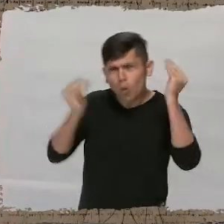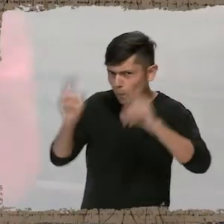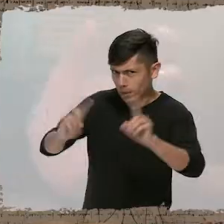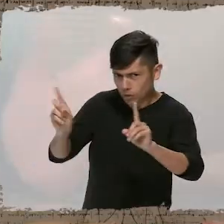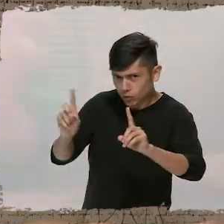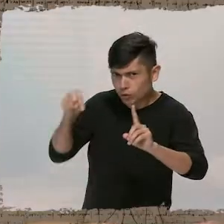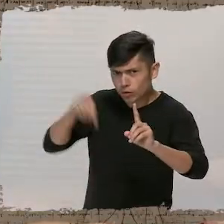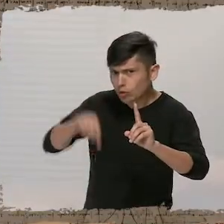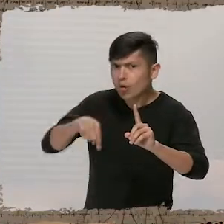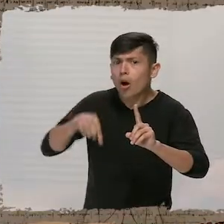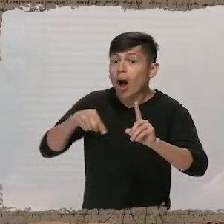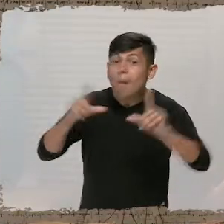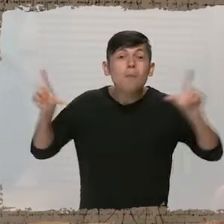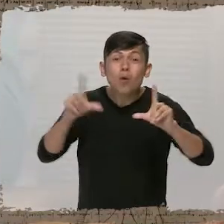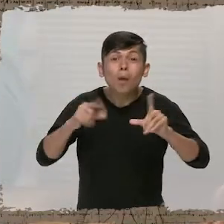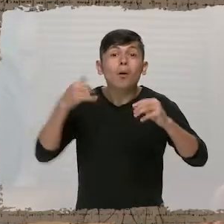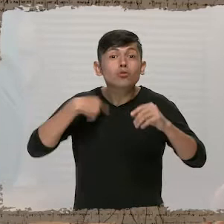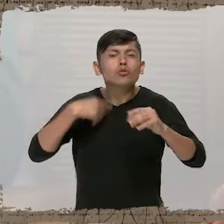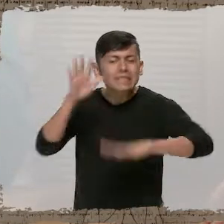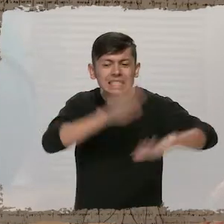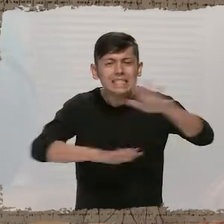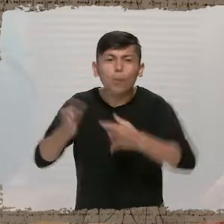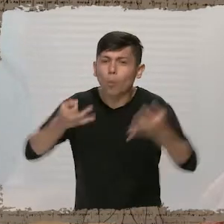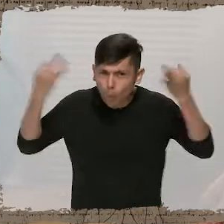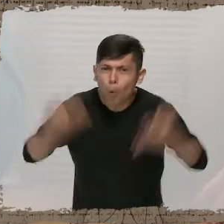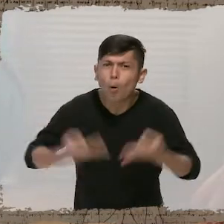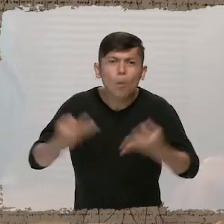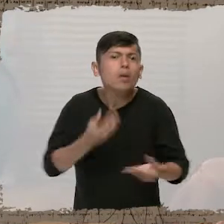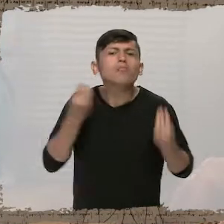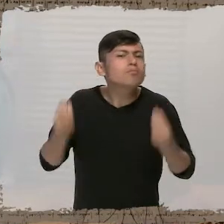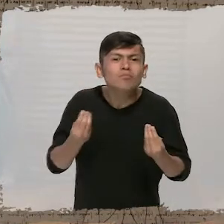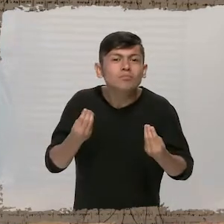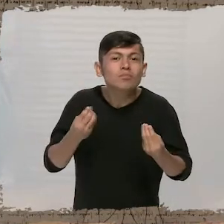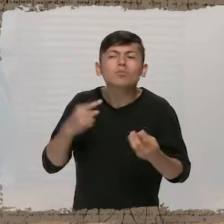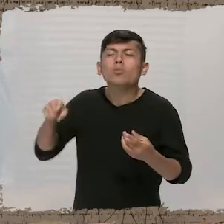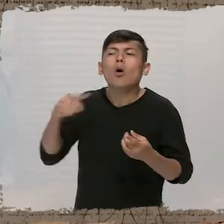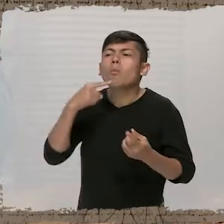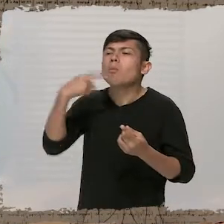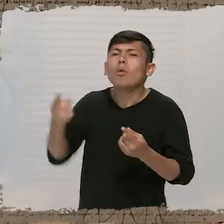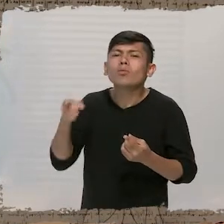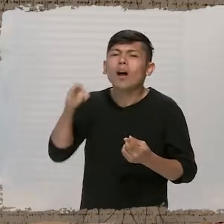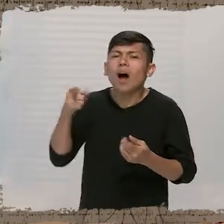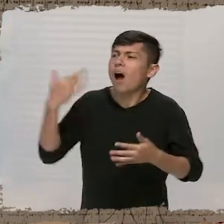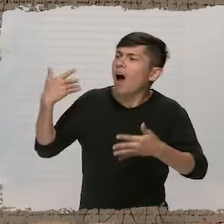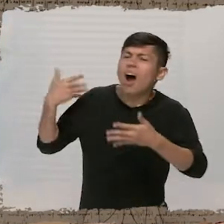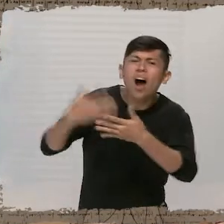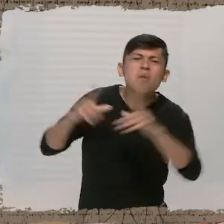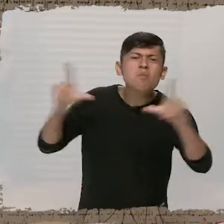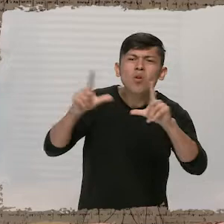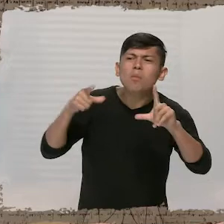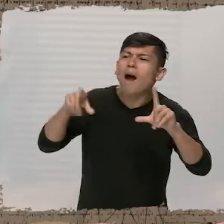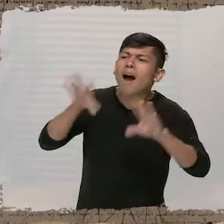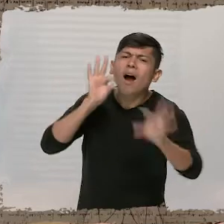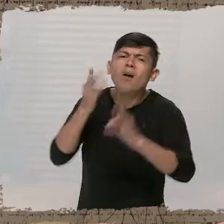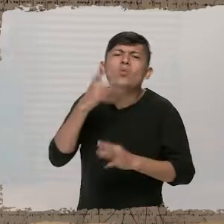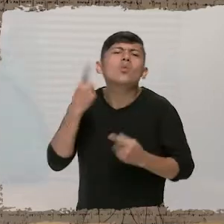no te preocupes alfredo porque para este programa tengo preparado algo genial y es preguntarles cuál fue el programa que